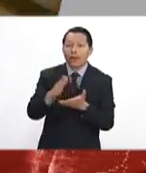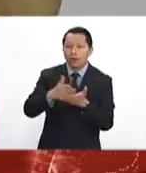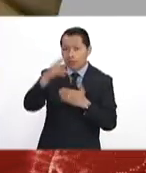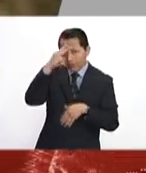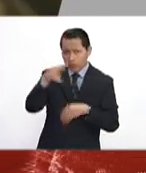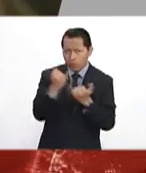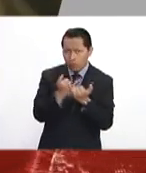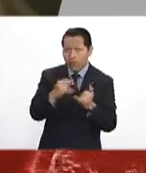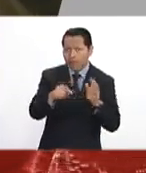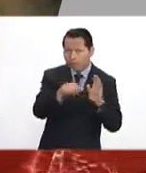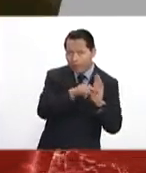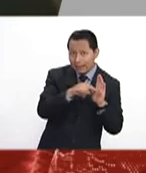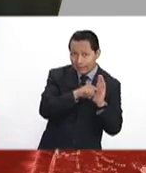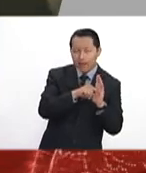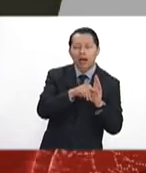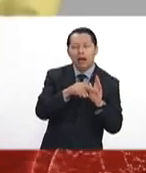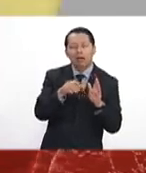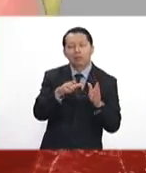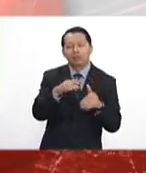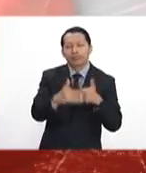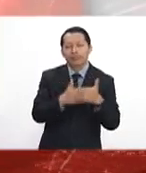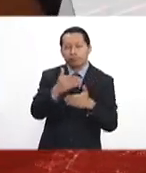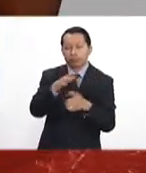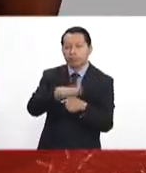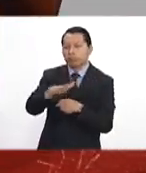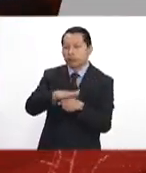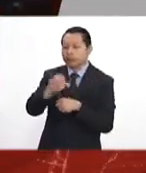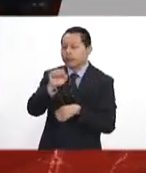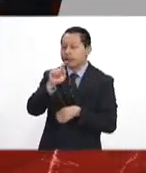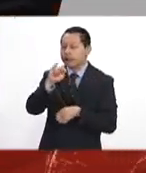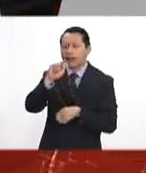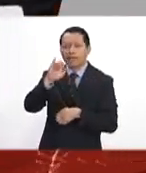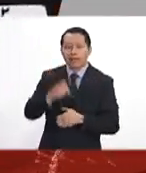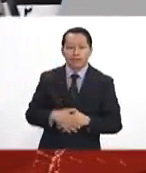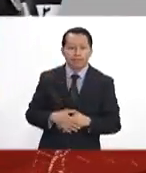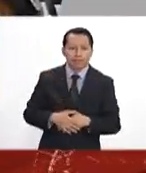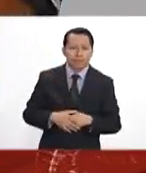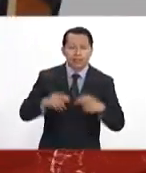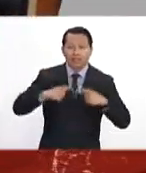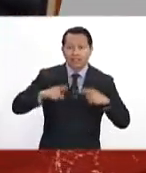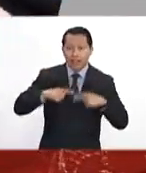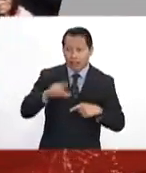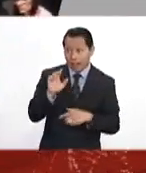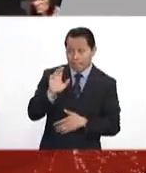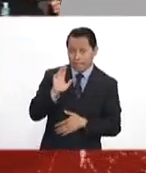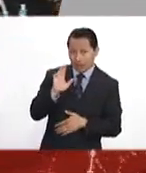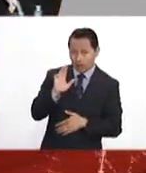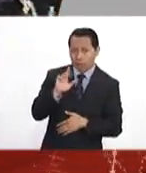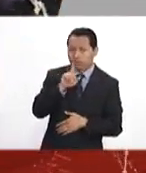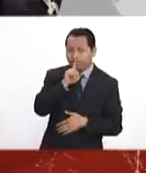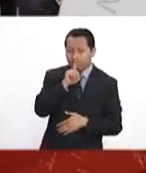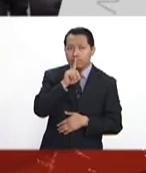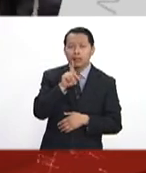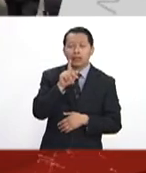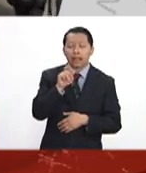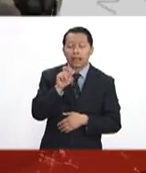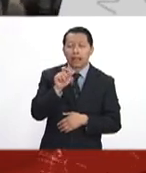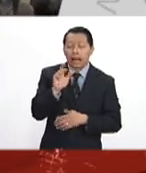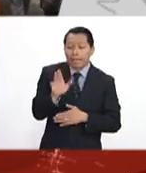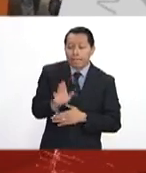y pasa de negativa a estable. Sin nombramiento del fiscal, este miércoles entrará en vigor el Sistema